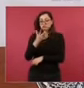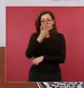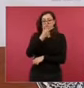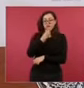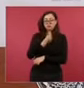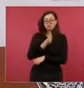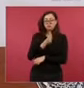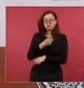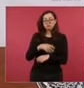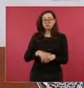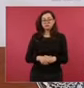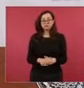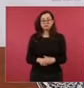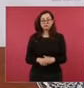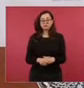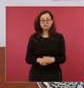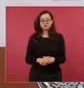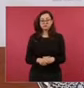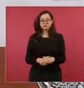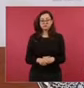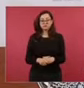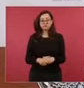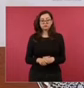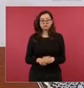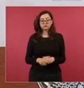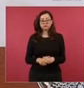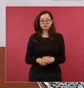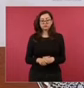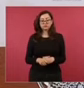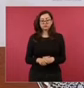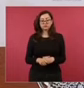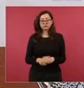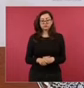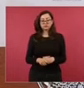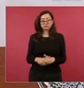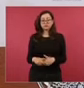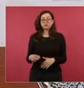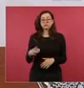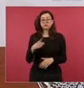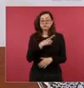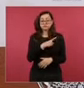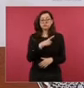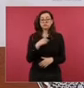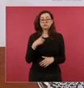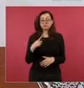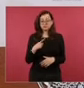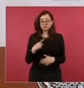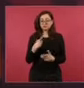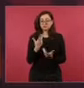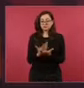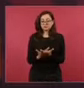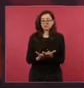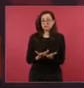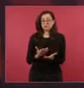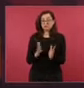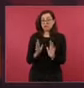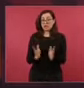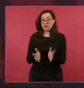Sí, porque… Porque va a ser, se está planteando